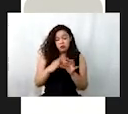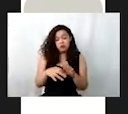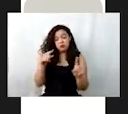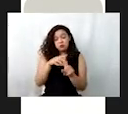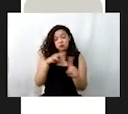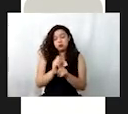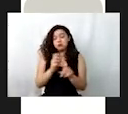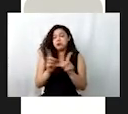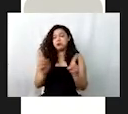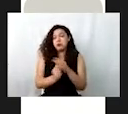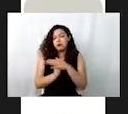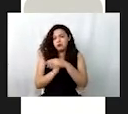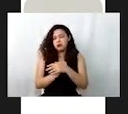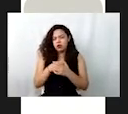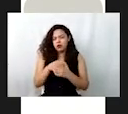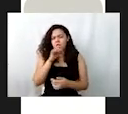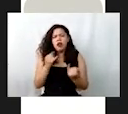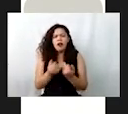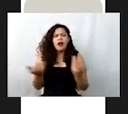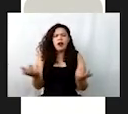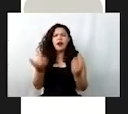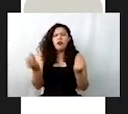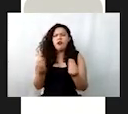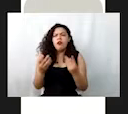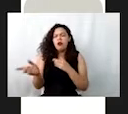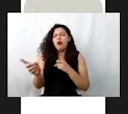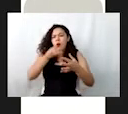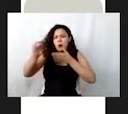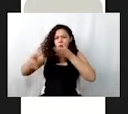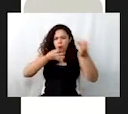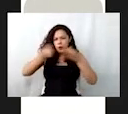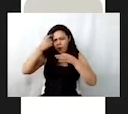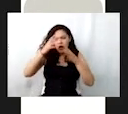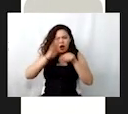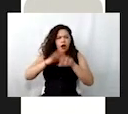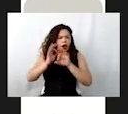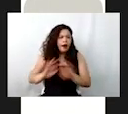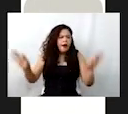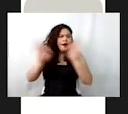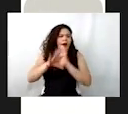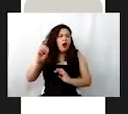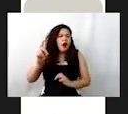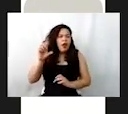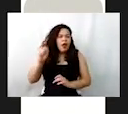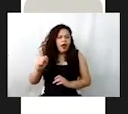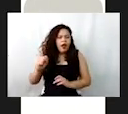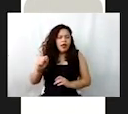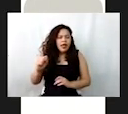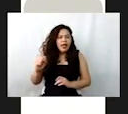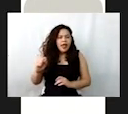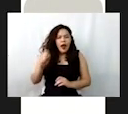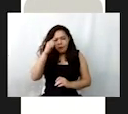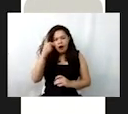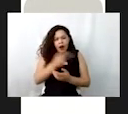desarrollo sostenible. Ellos tratan también de hacer muchísima socialización de la importancia de los ODS en los